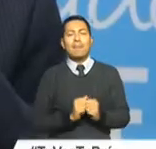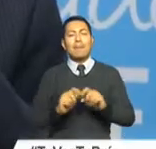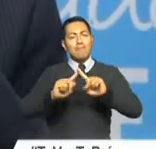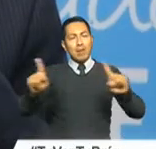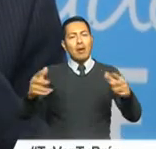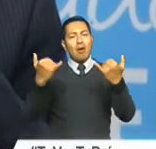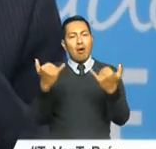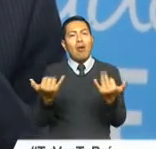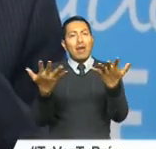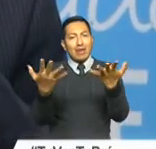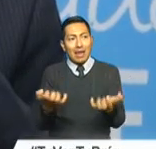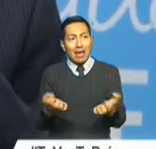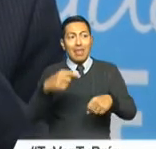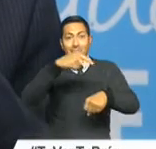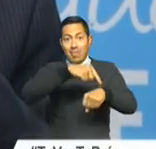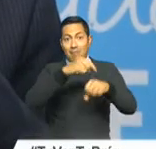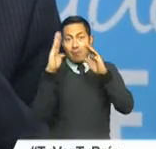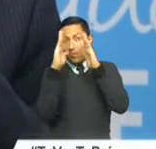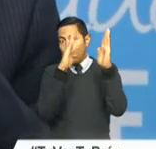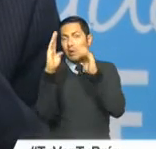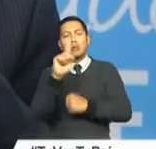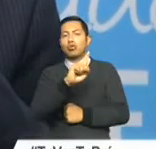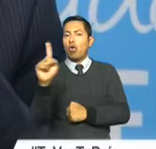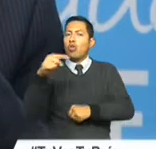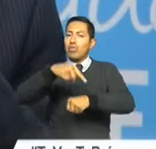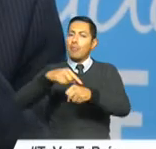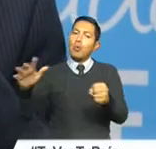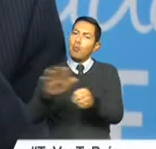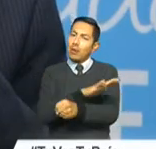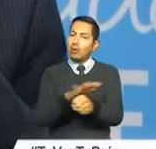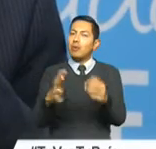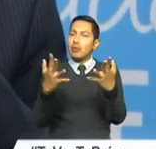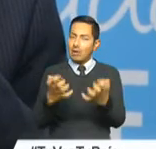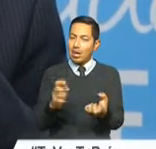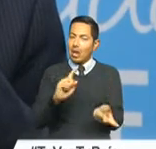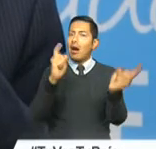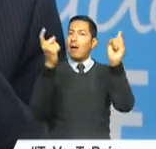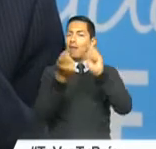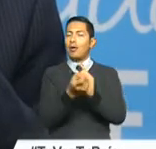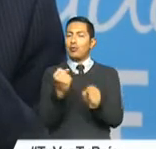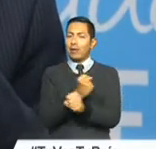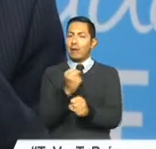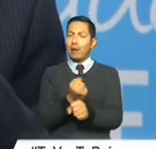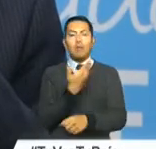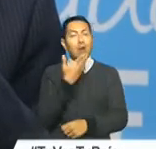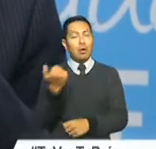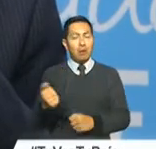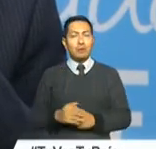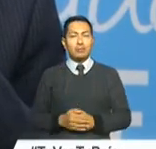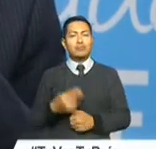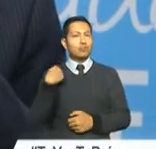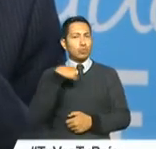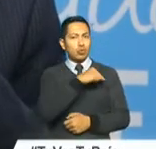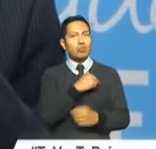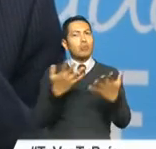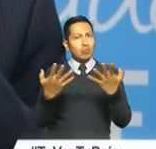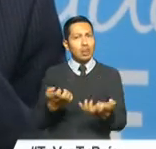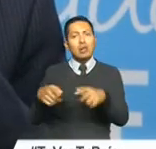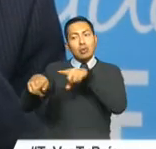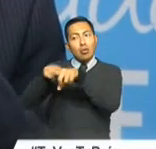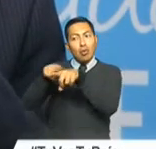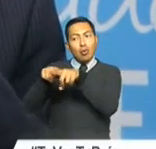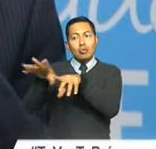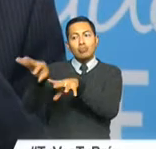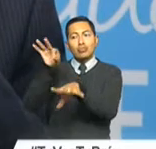esta convocatoria básicamente queremos generar un proceso de profesionalización, un